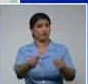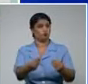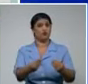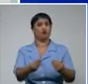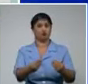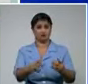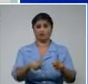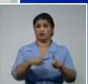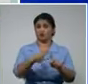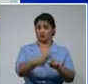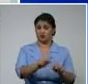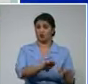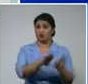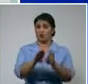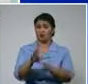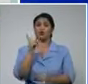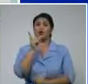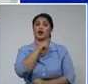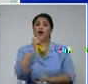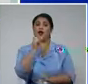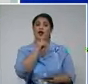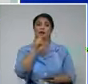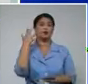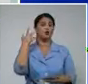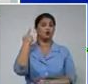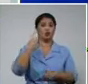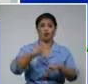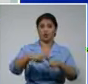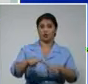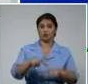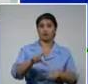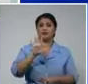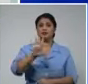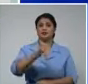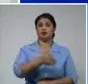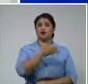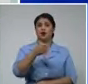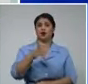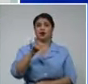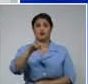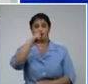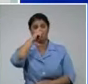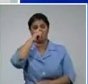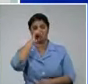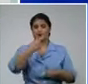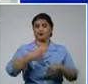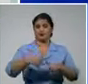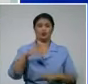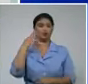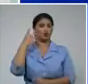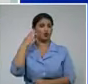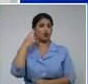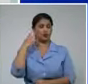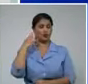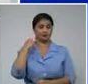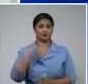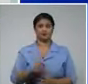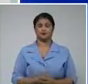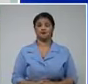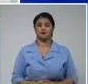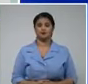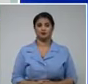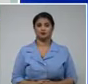amarillo el de 5 a 9 años. Le sigue en oscuro